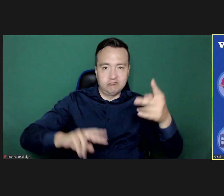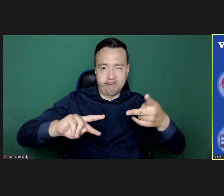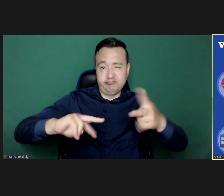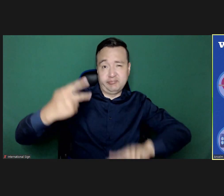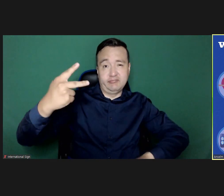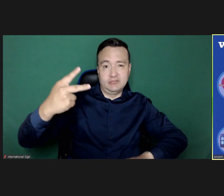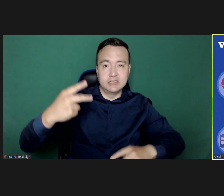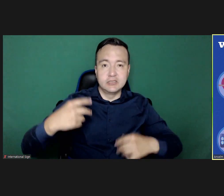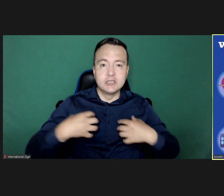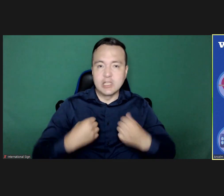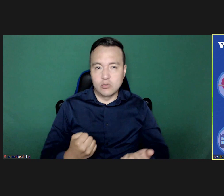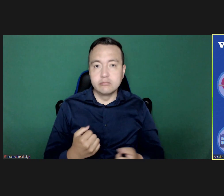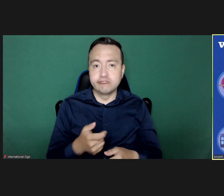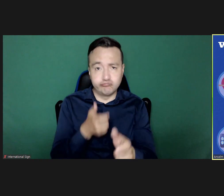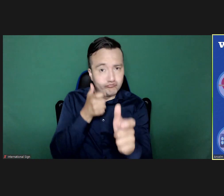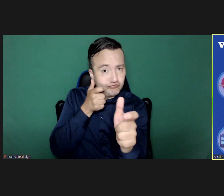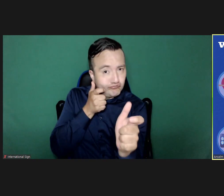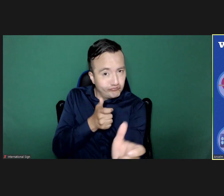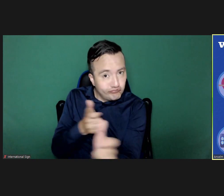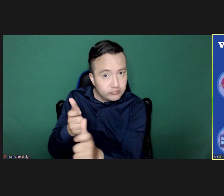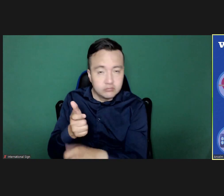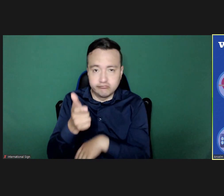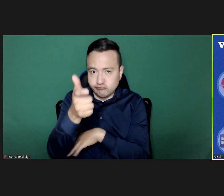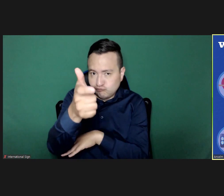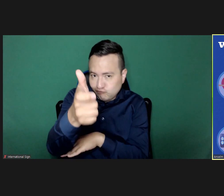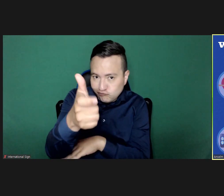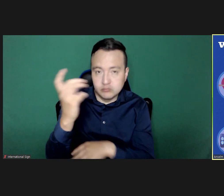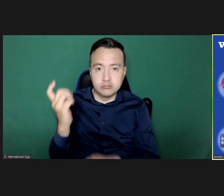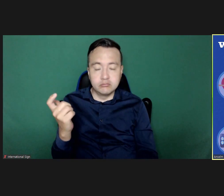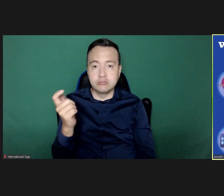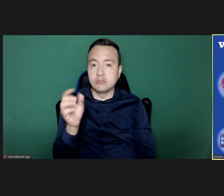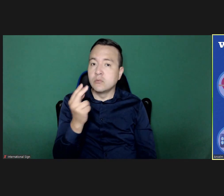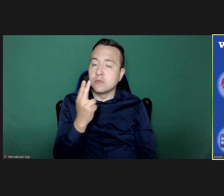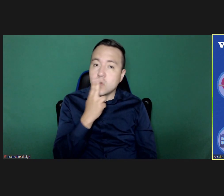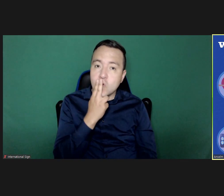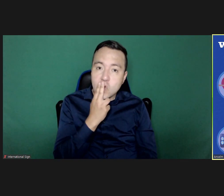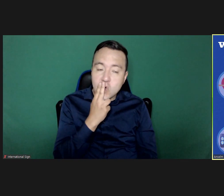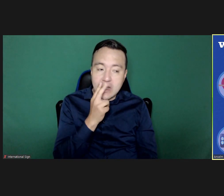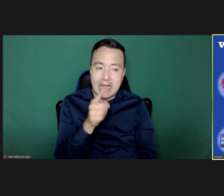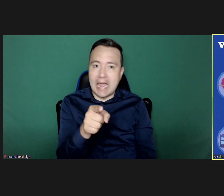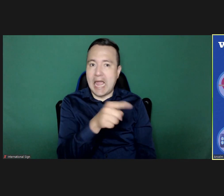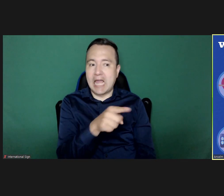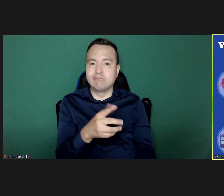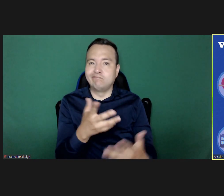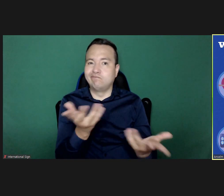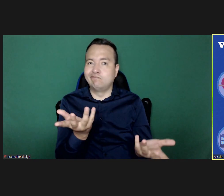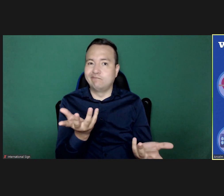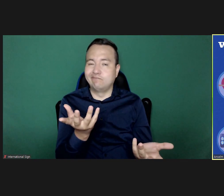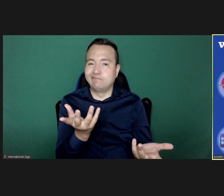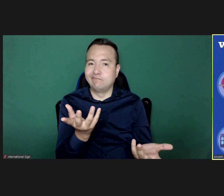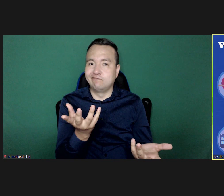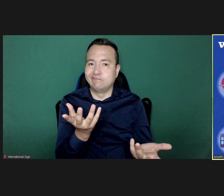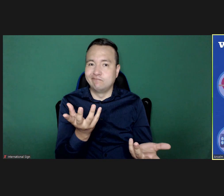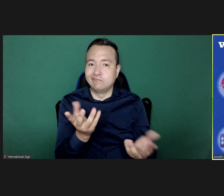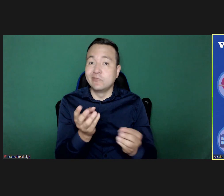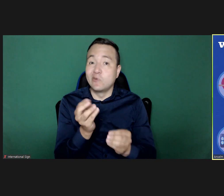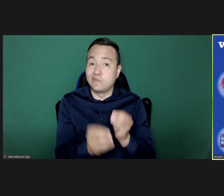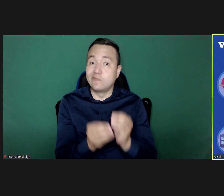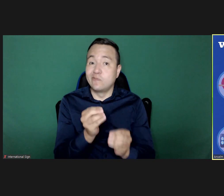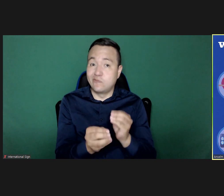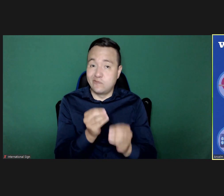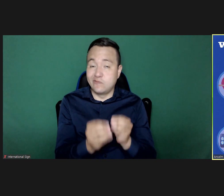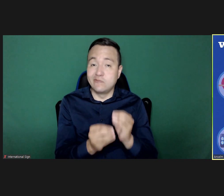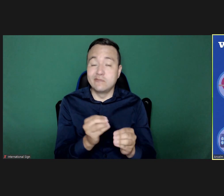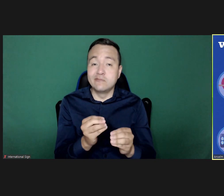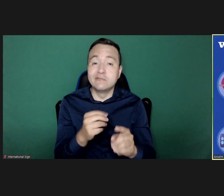las armas de fuego, el tabaco, y podríamos tener problemas, por ejemplo, también con la comercialización y